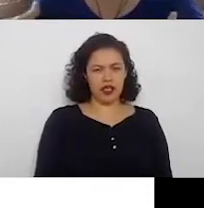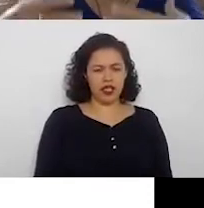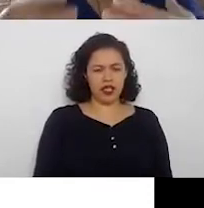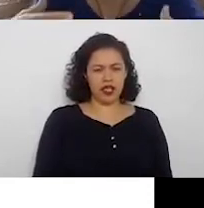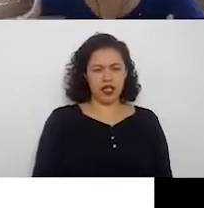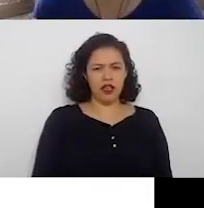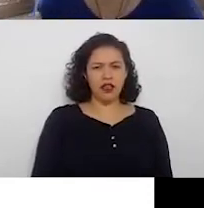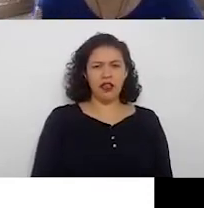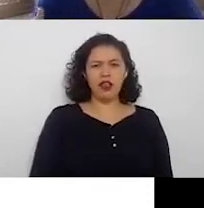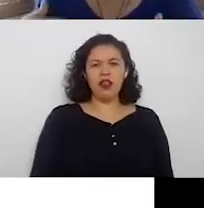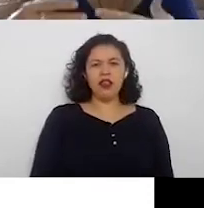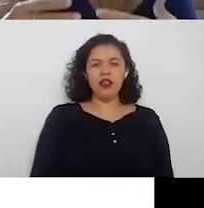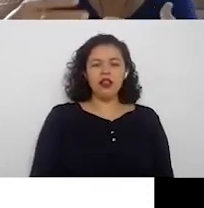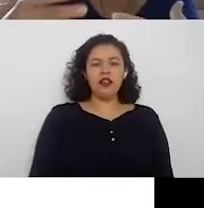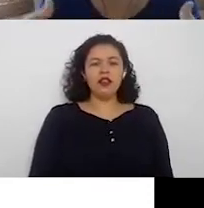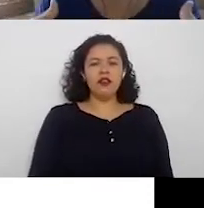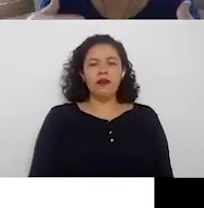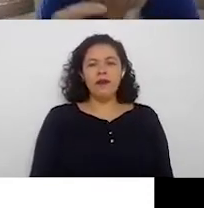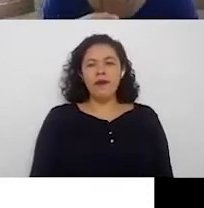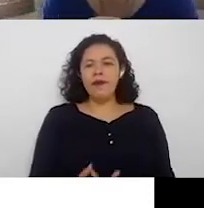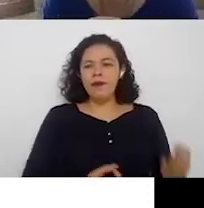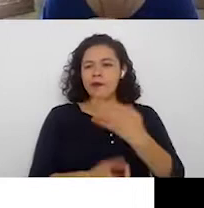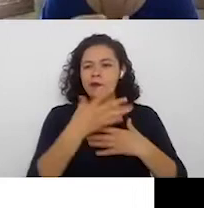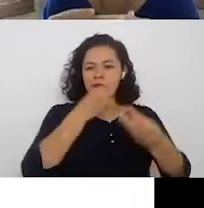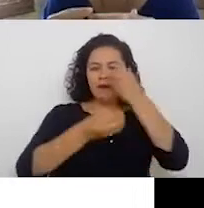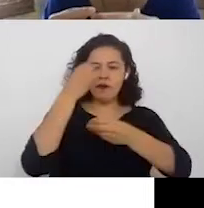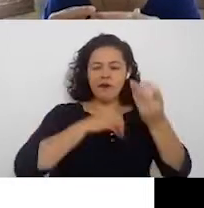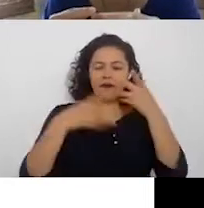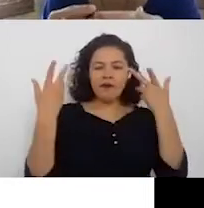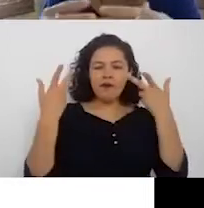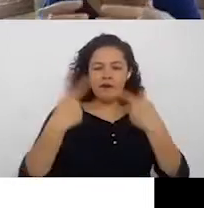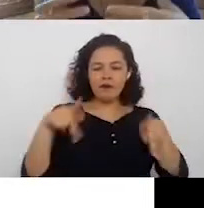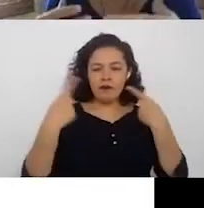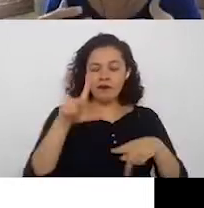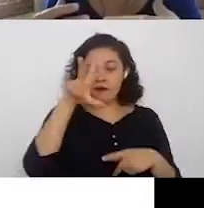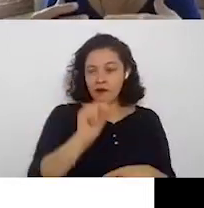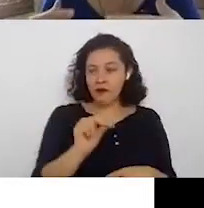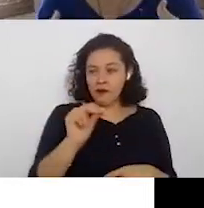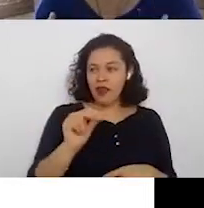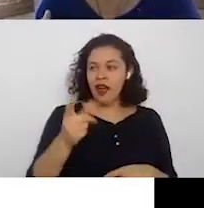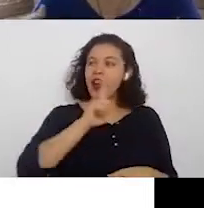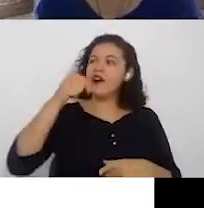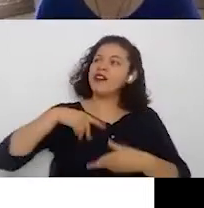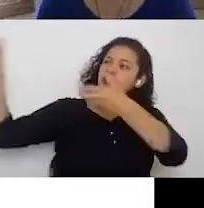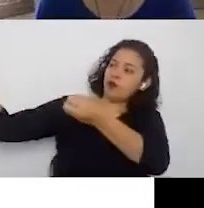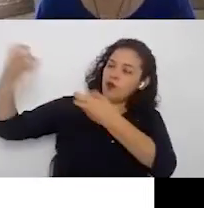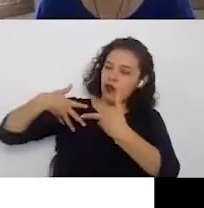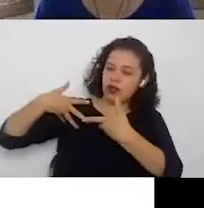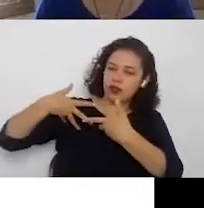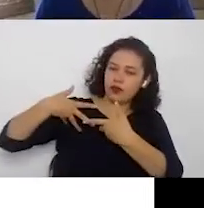no se hizo de la venta del día, y ustedes como casa